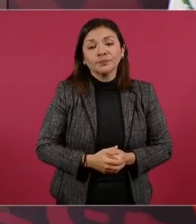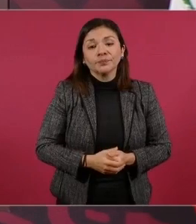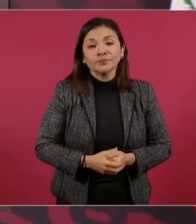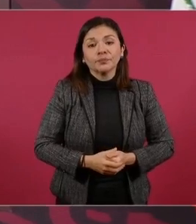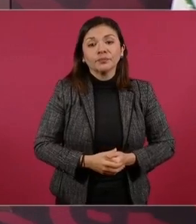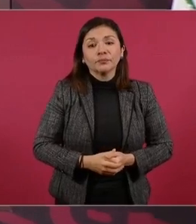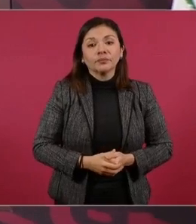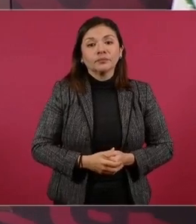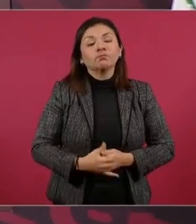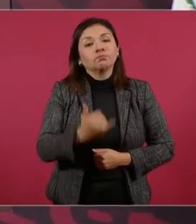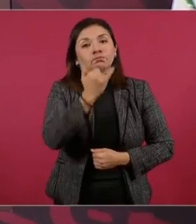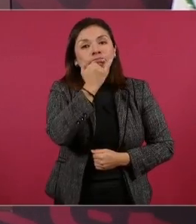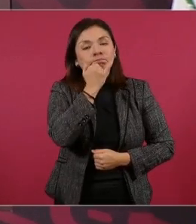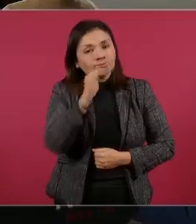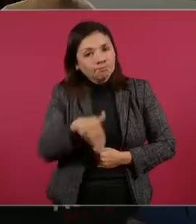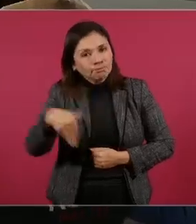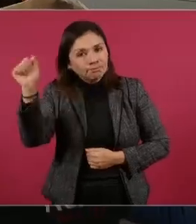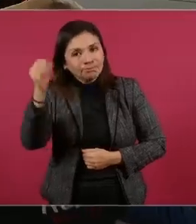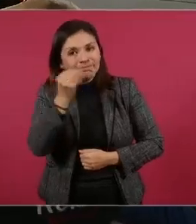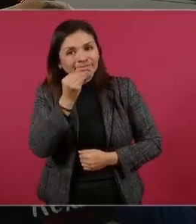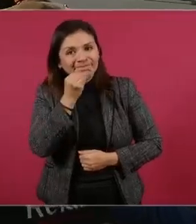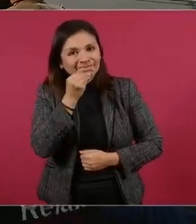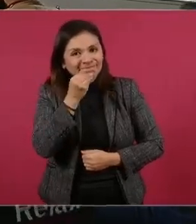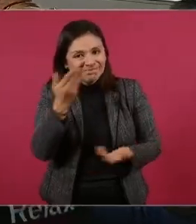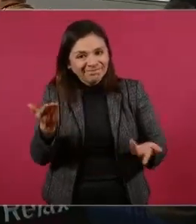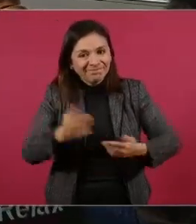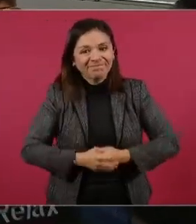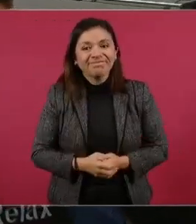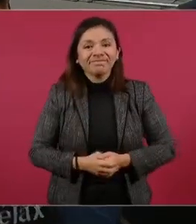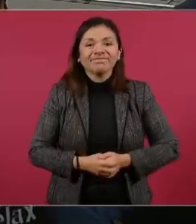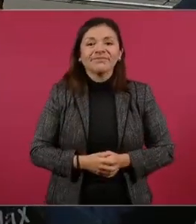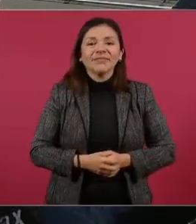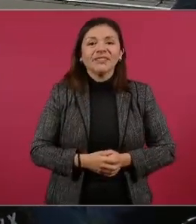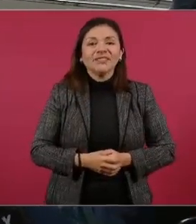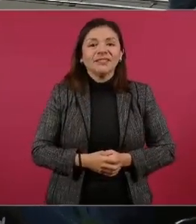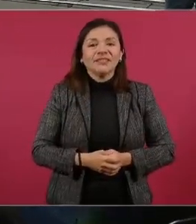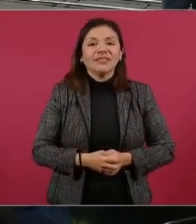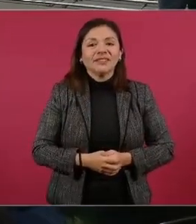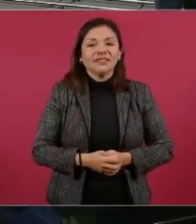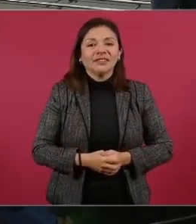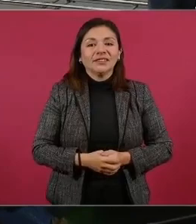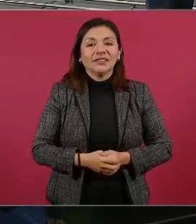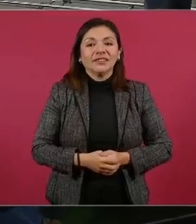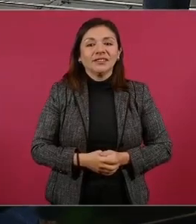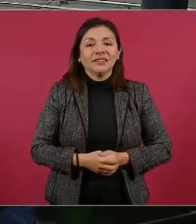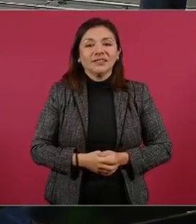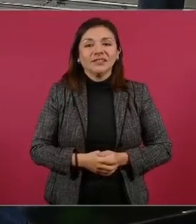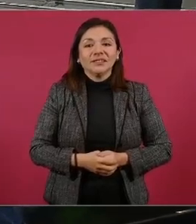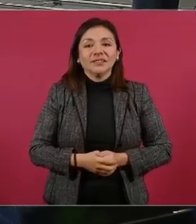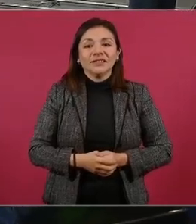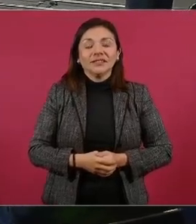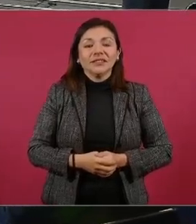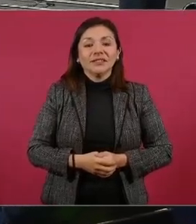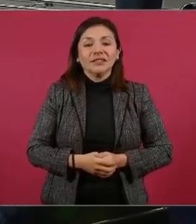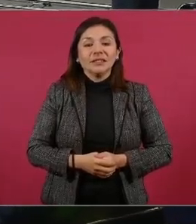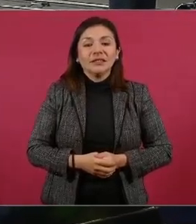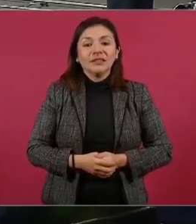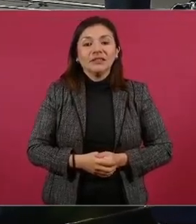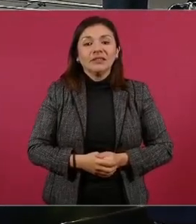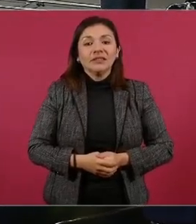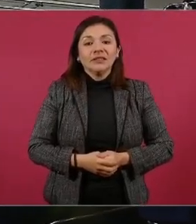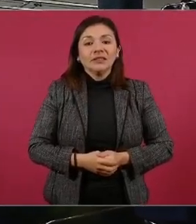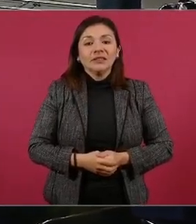Vámonos a ayudar no está rapidísimo son dos son dos mire